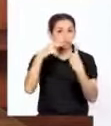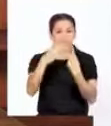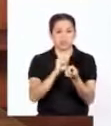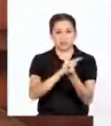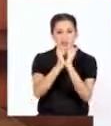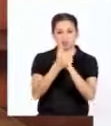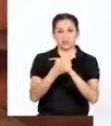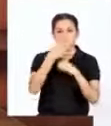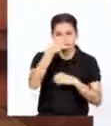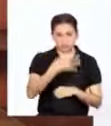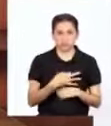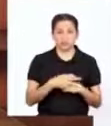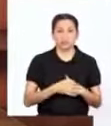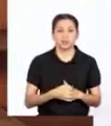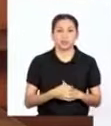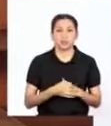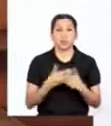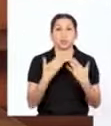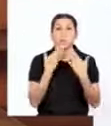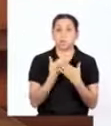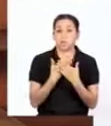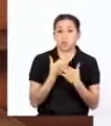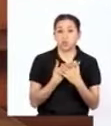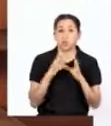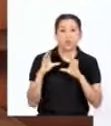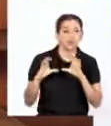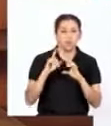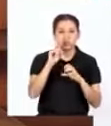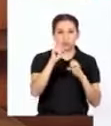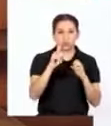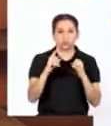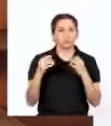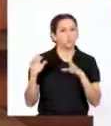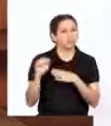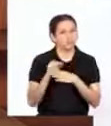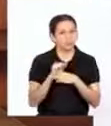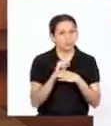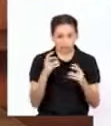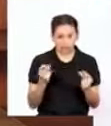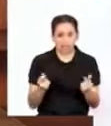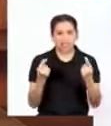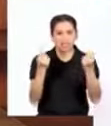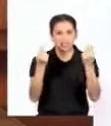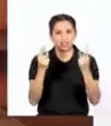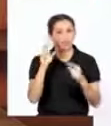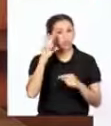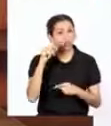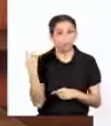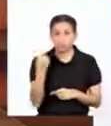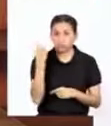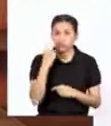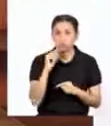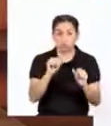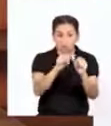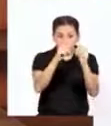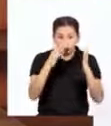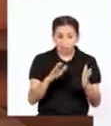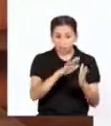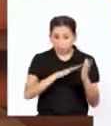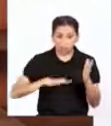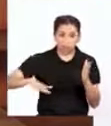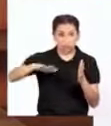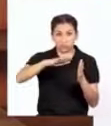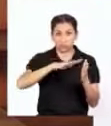visión transformadora de la realidad. Promueven el ejercicio de una ciudadanía activa, no solo de las y